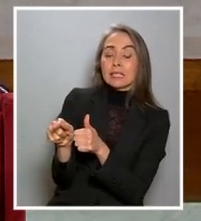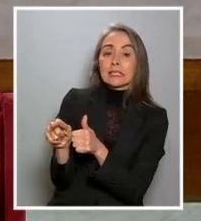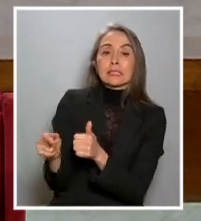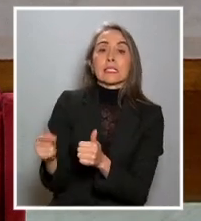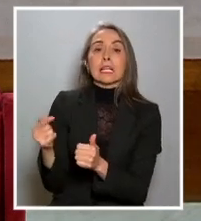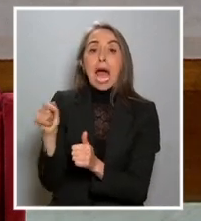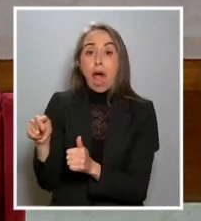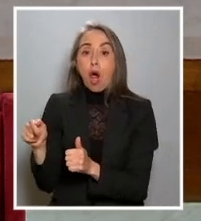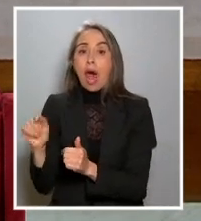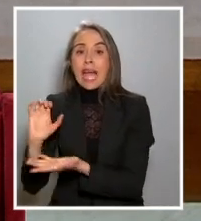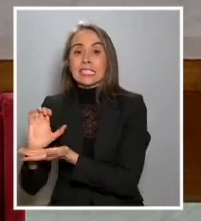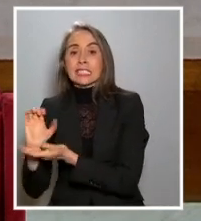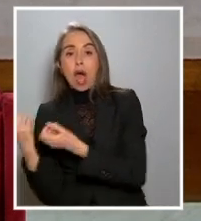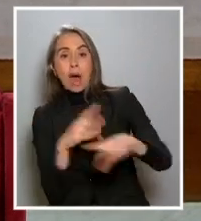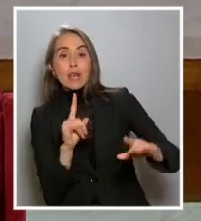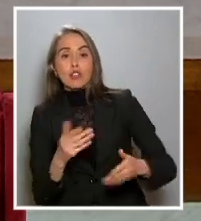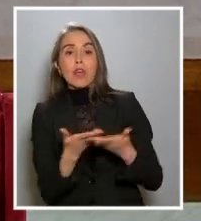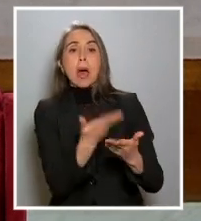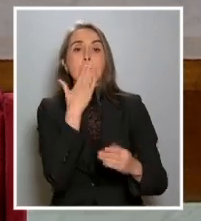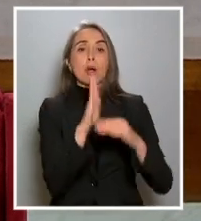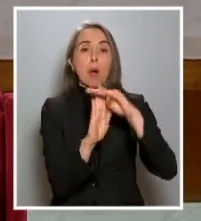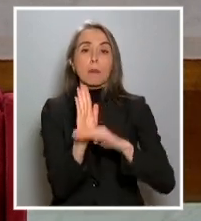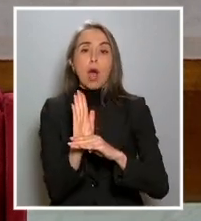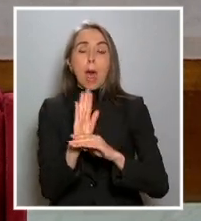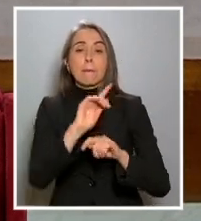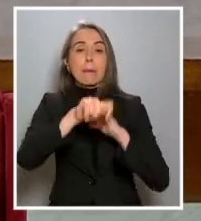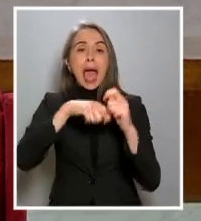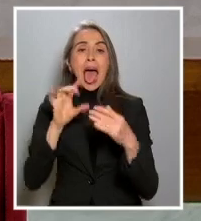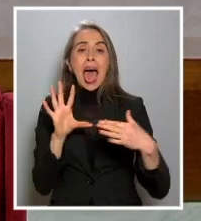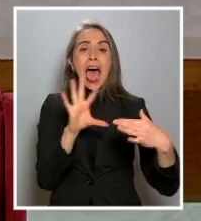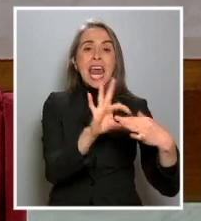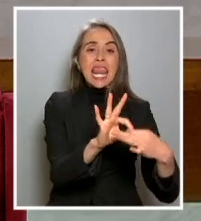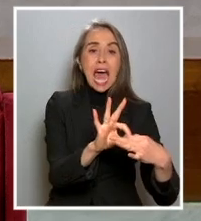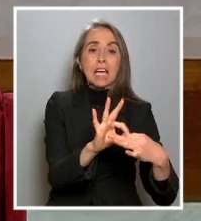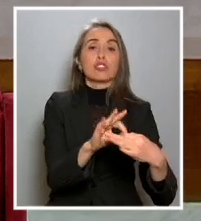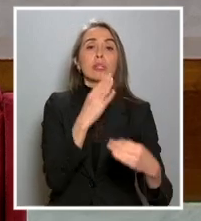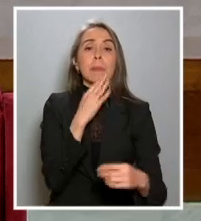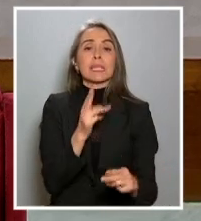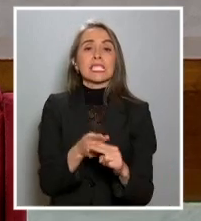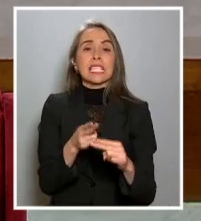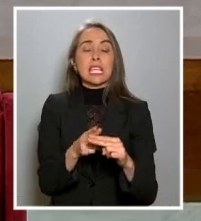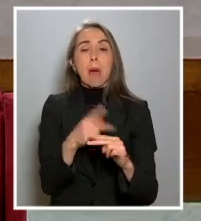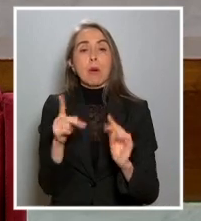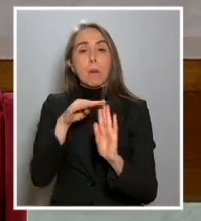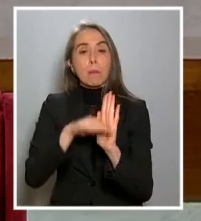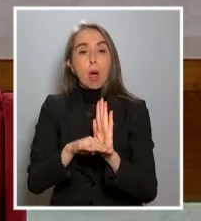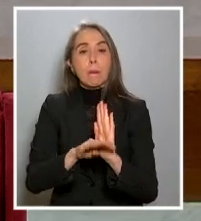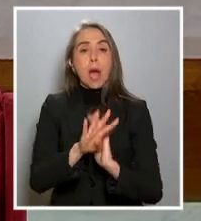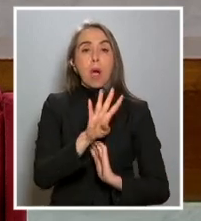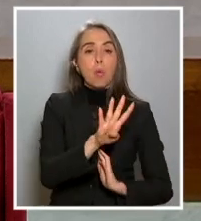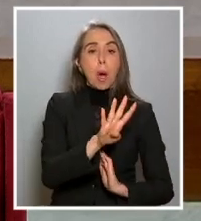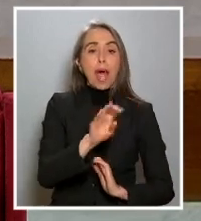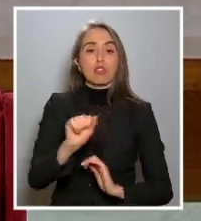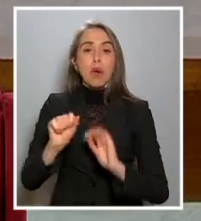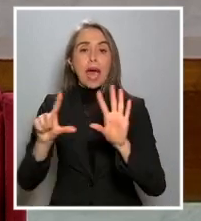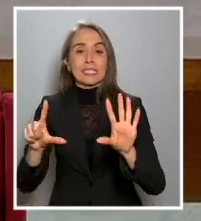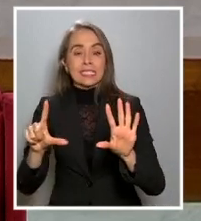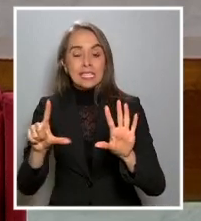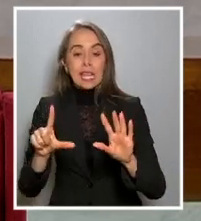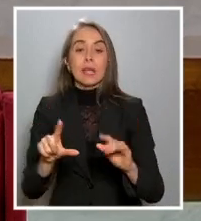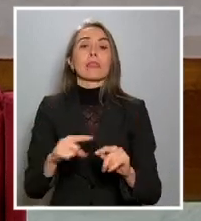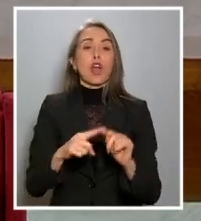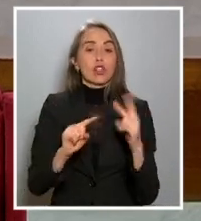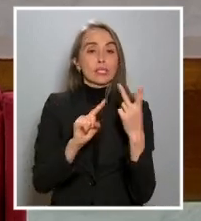programas del Estado, como por ejemplo Lazos y 4-7. La segunda estrategia interviene en barrios